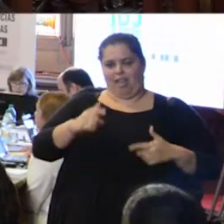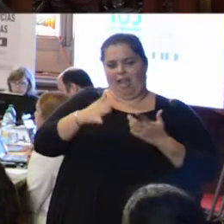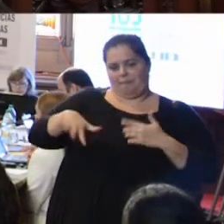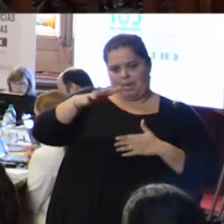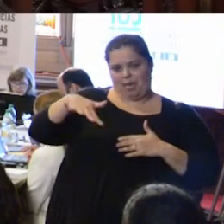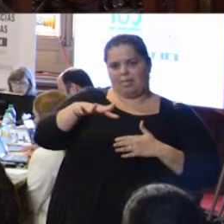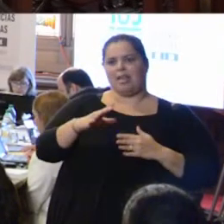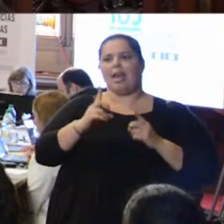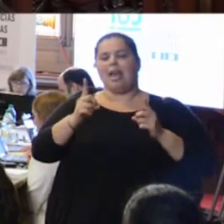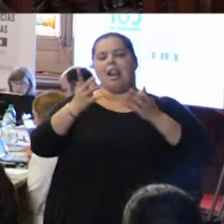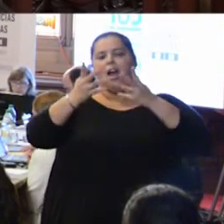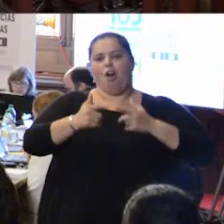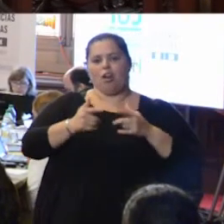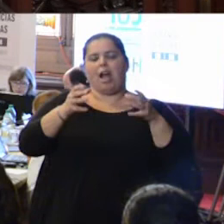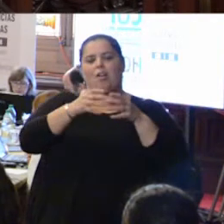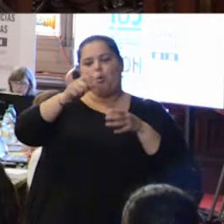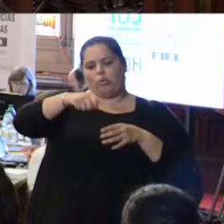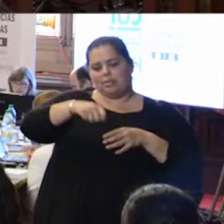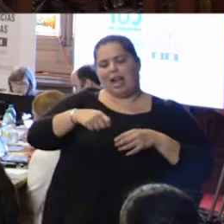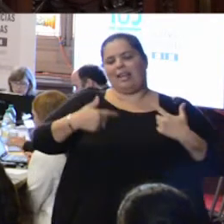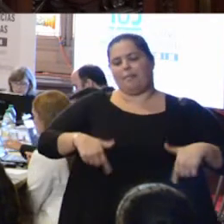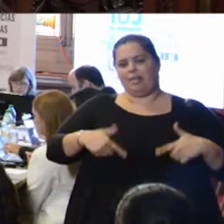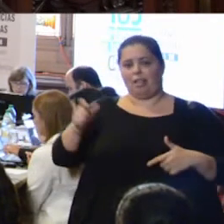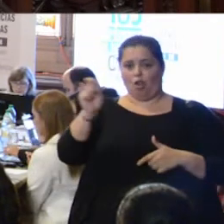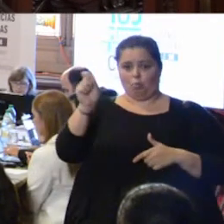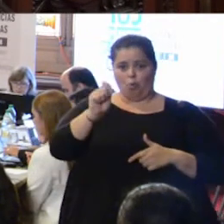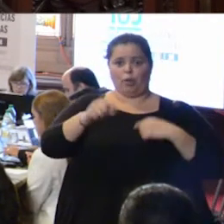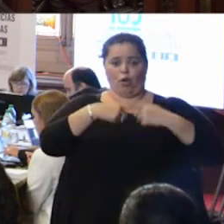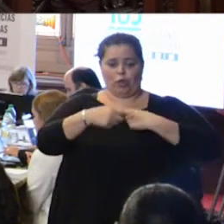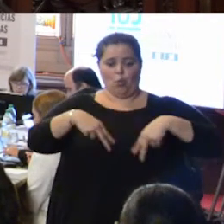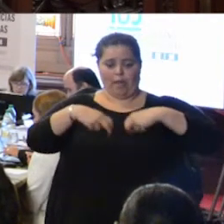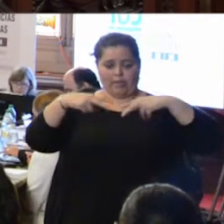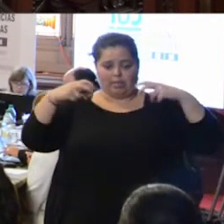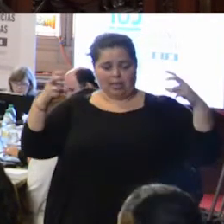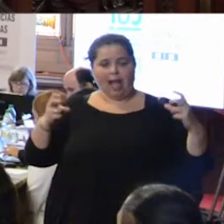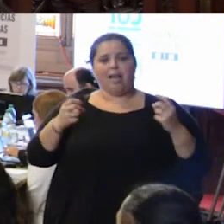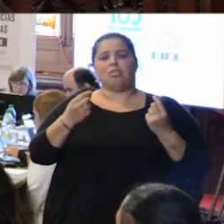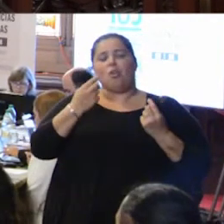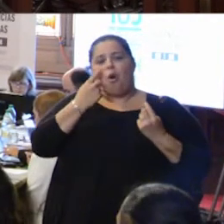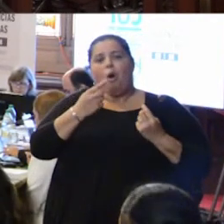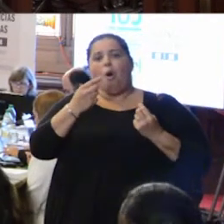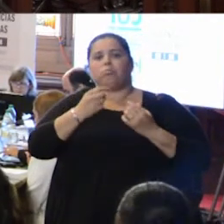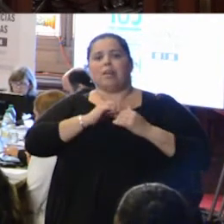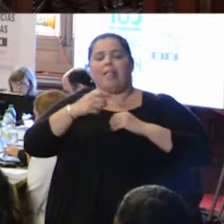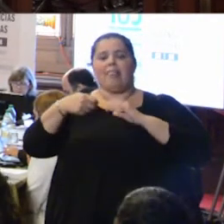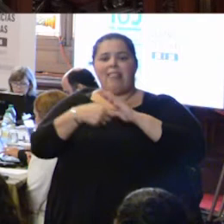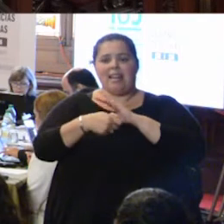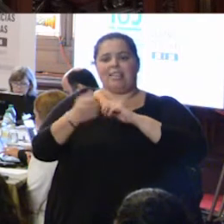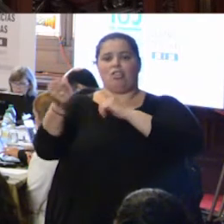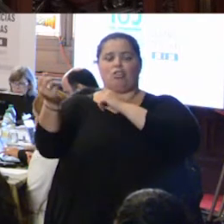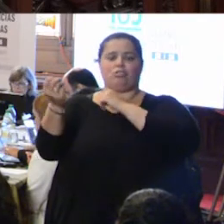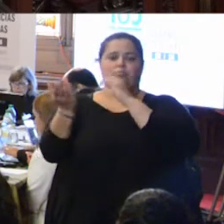órgano judicial como el Ministerio Público continúan investigando y sancionando los presuntos delitos ambientales ocasionados por